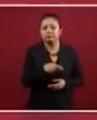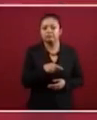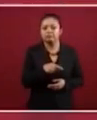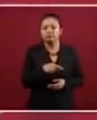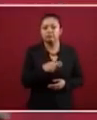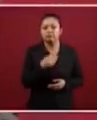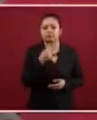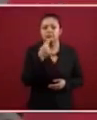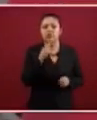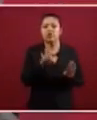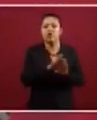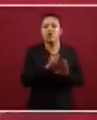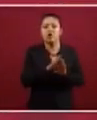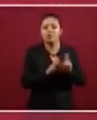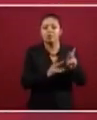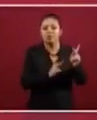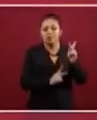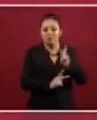el año